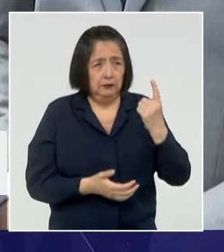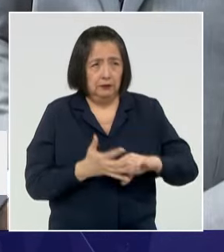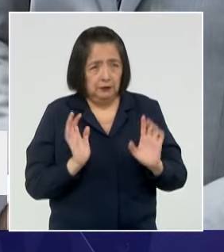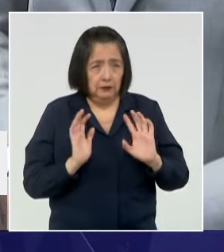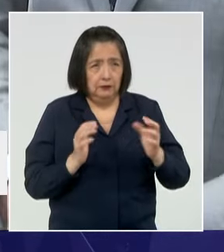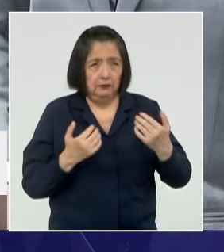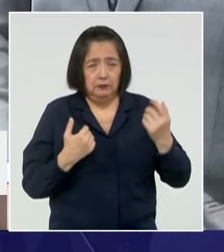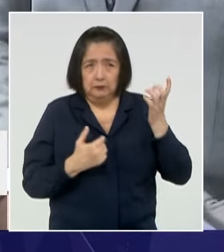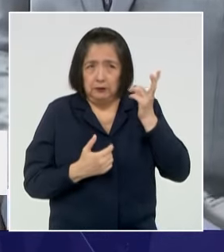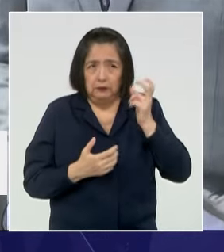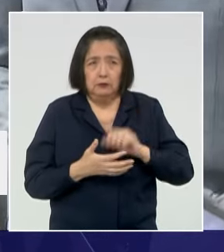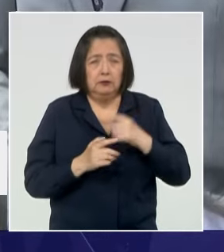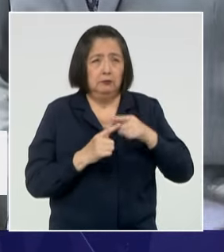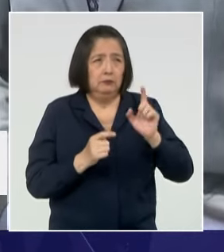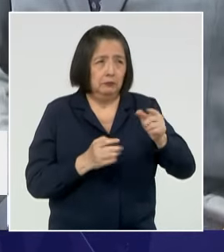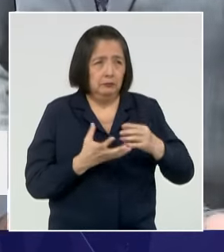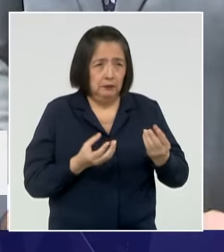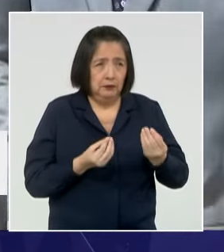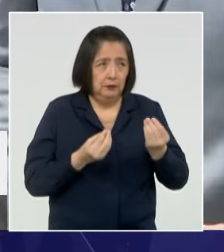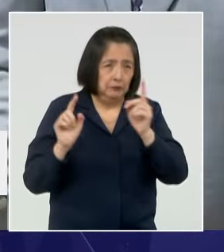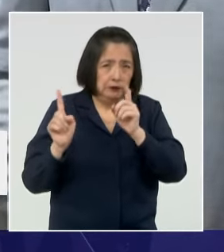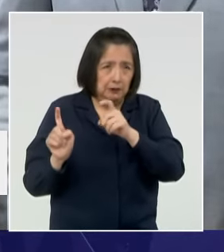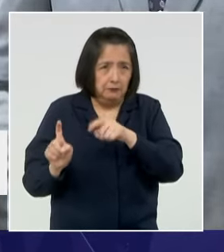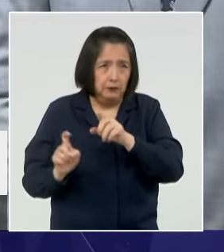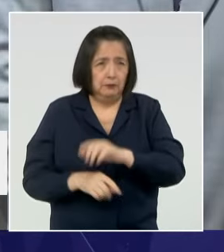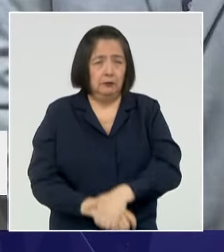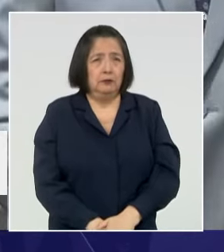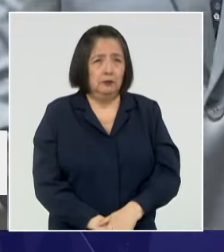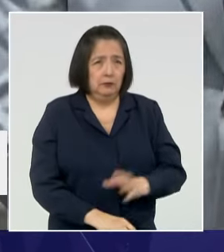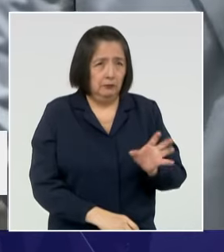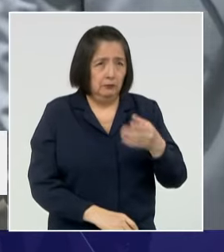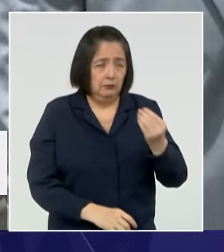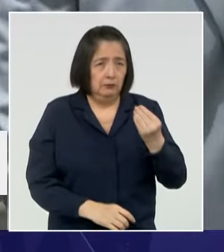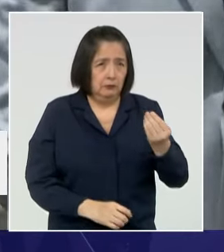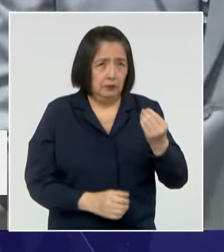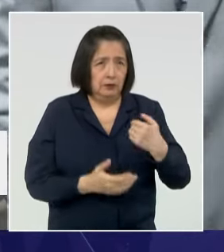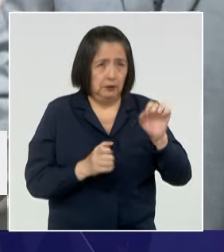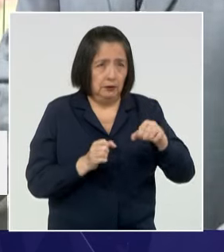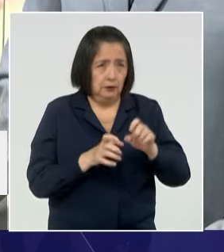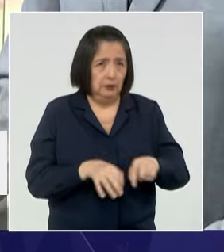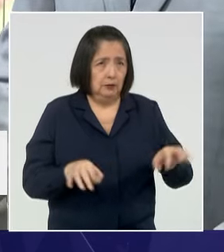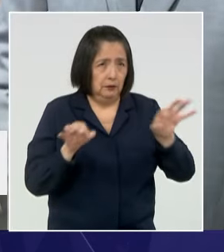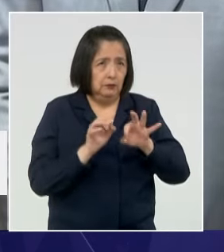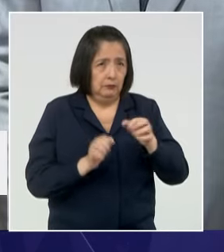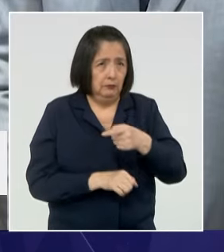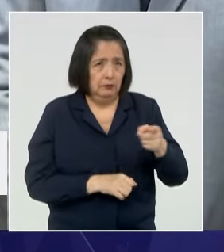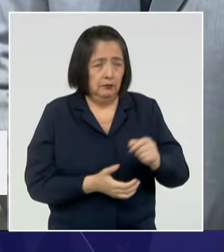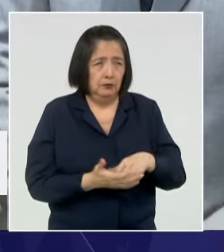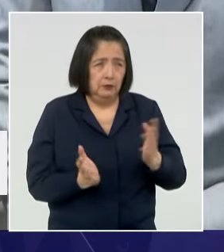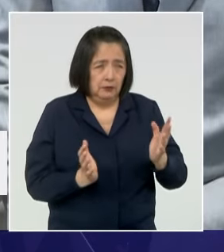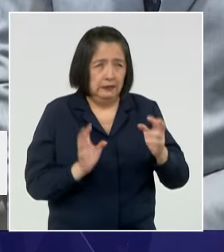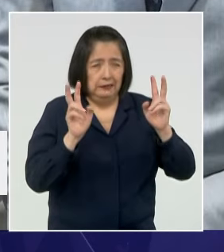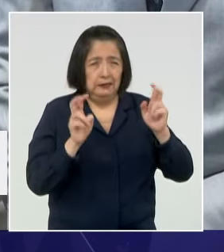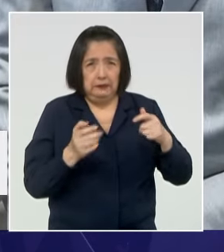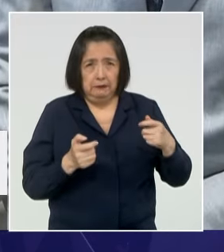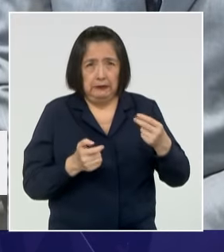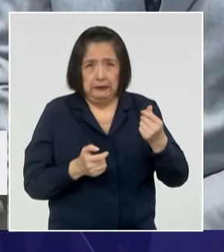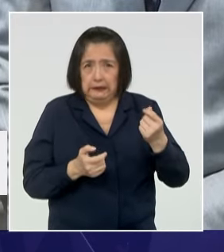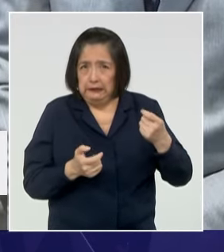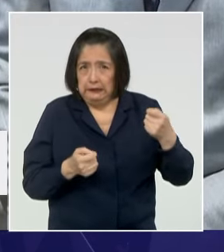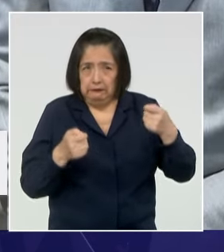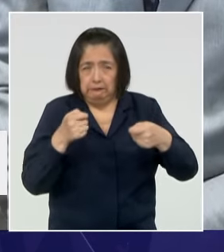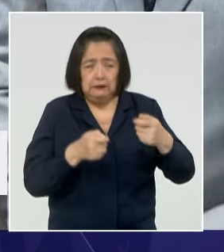retorno, pero un poco para trasladarle la pregunta, porque definitivamente es importante saber el tema de la inversión a